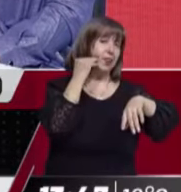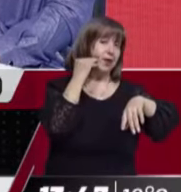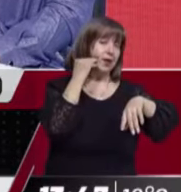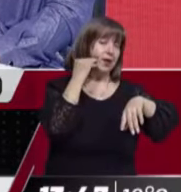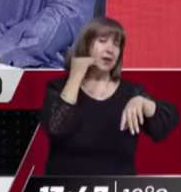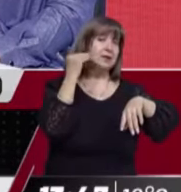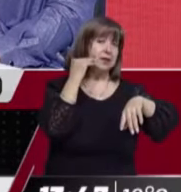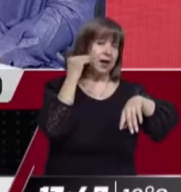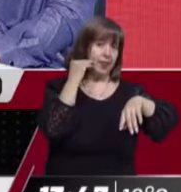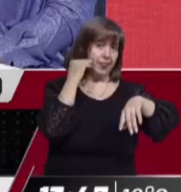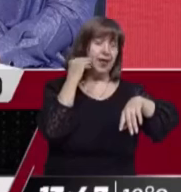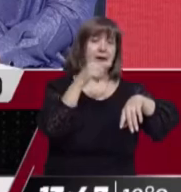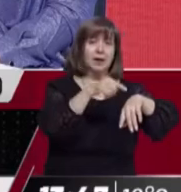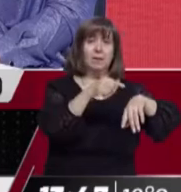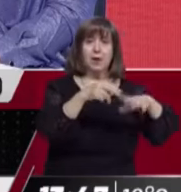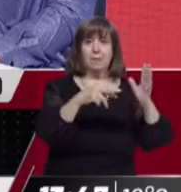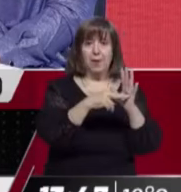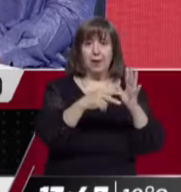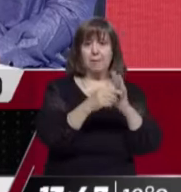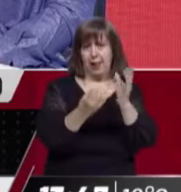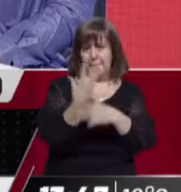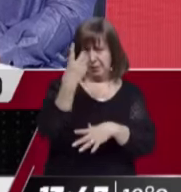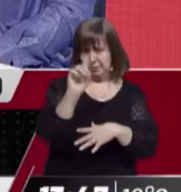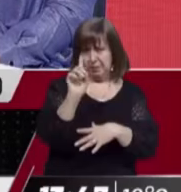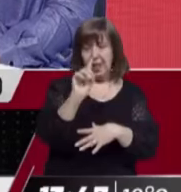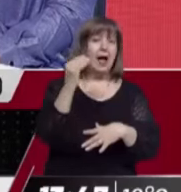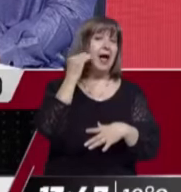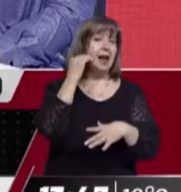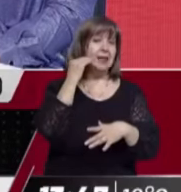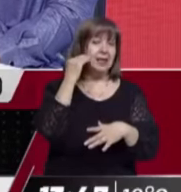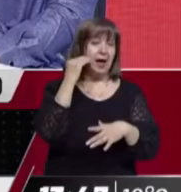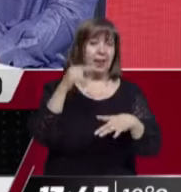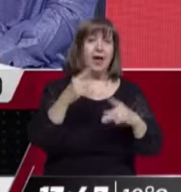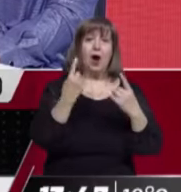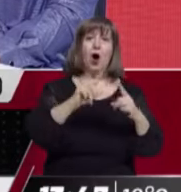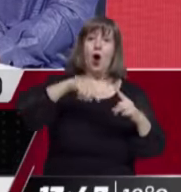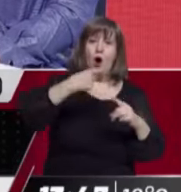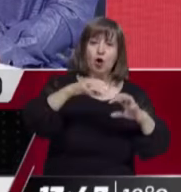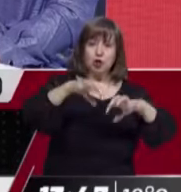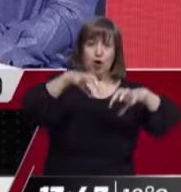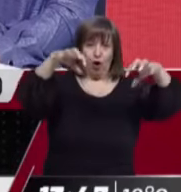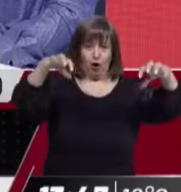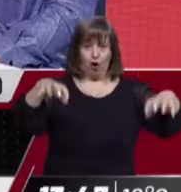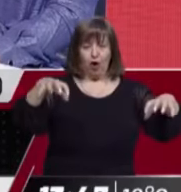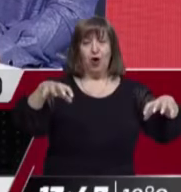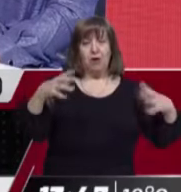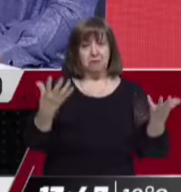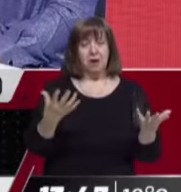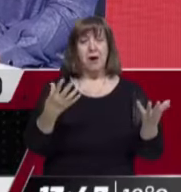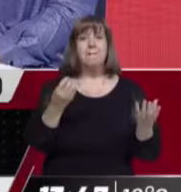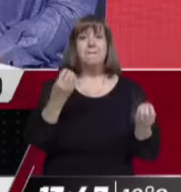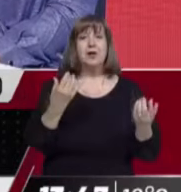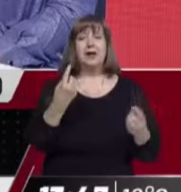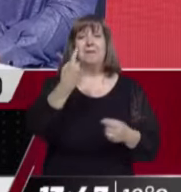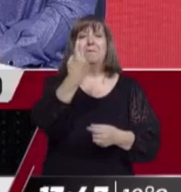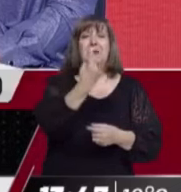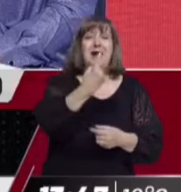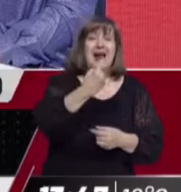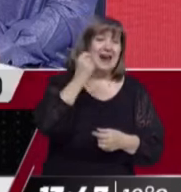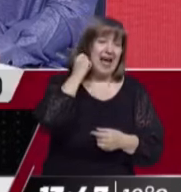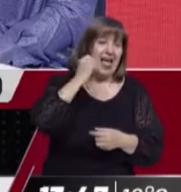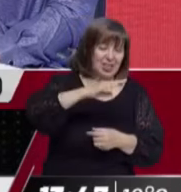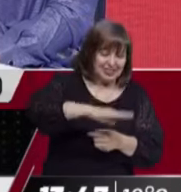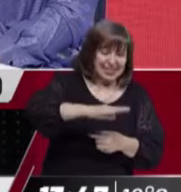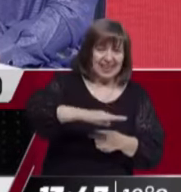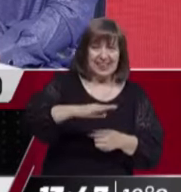es en el turno tarde donde se presenta esta problemática y que, bueno, los chicos puedan contar con un espacio adecuado para el aprendizaje, teniendo en cuenta que es primer grado, un